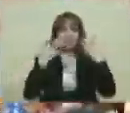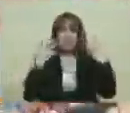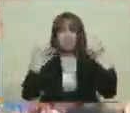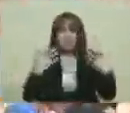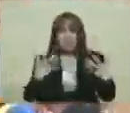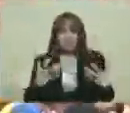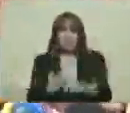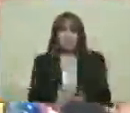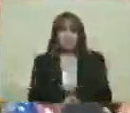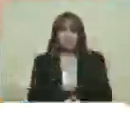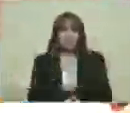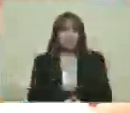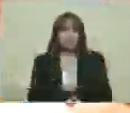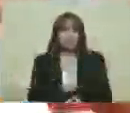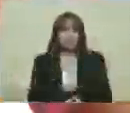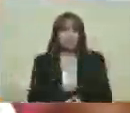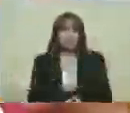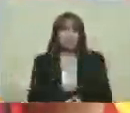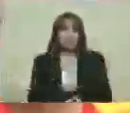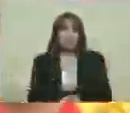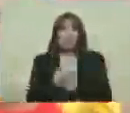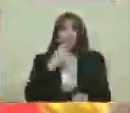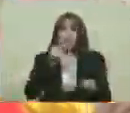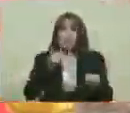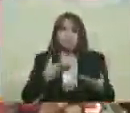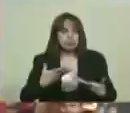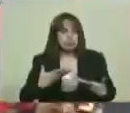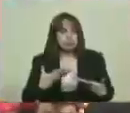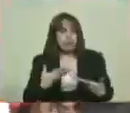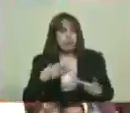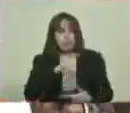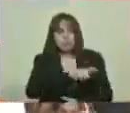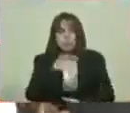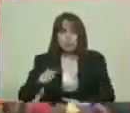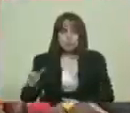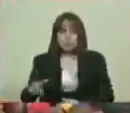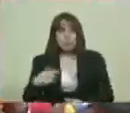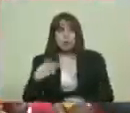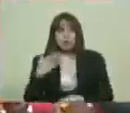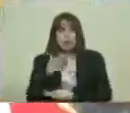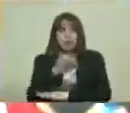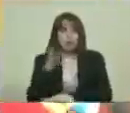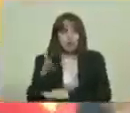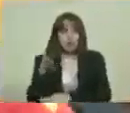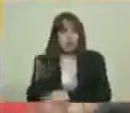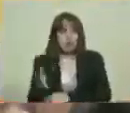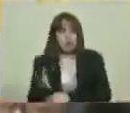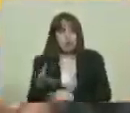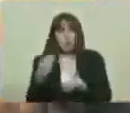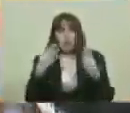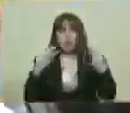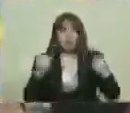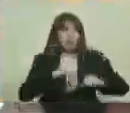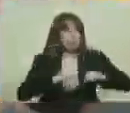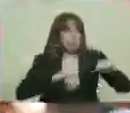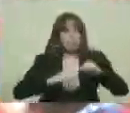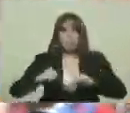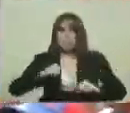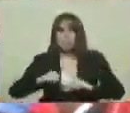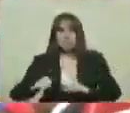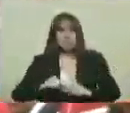movilizaciones. Me cuentan gente que estuvo en las movilizaciones, que muchas de las movilizaciones,